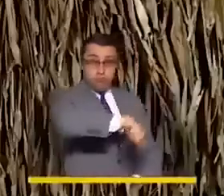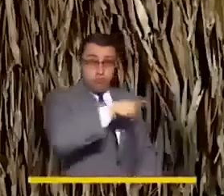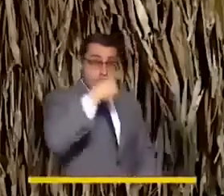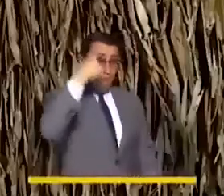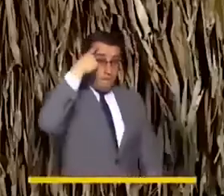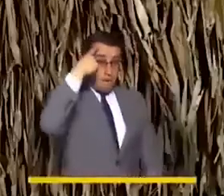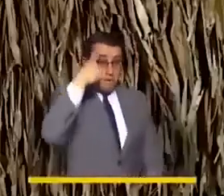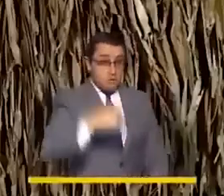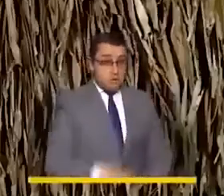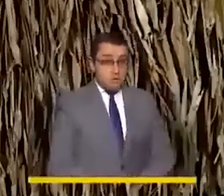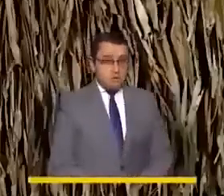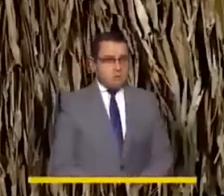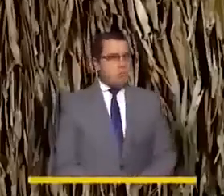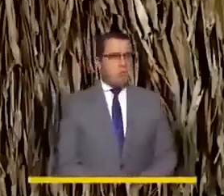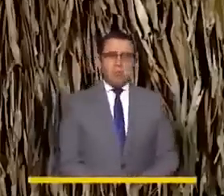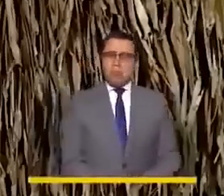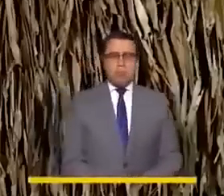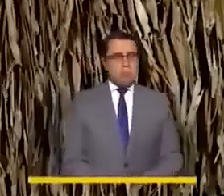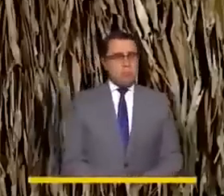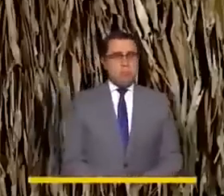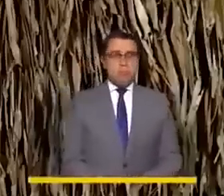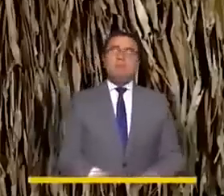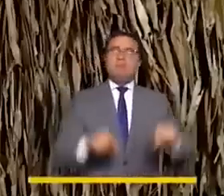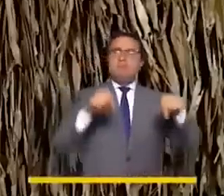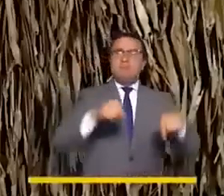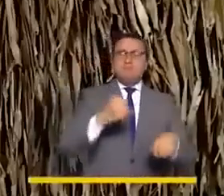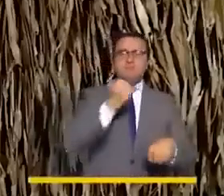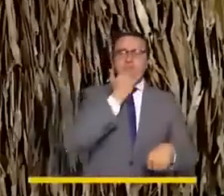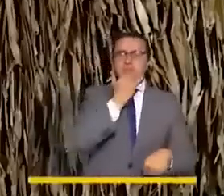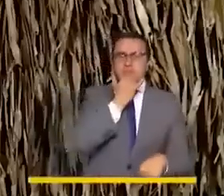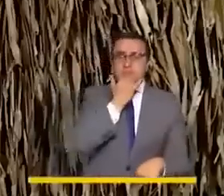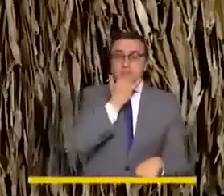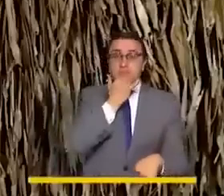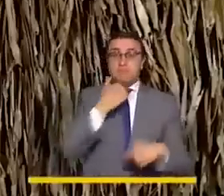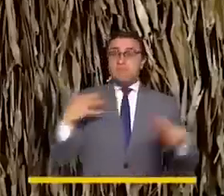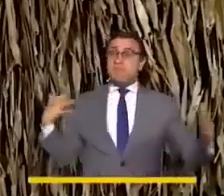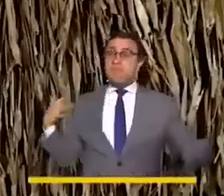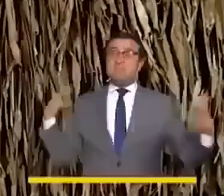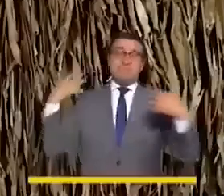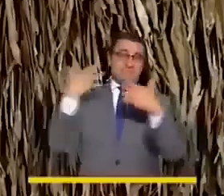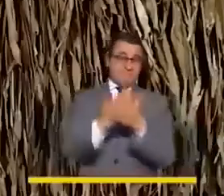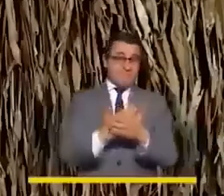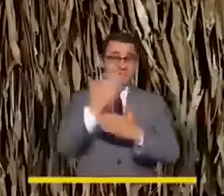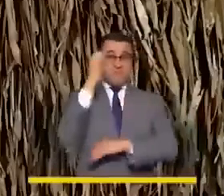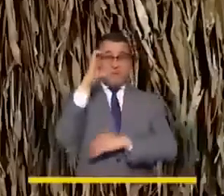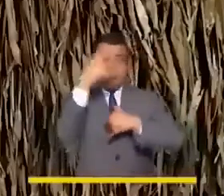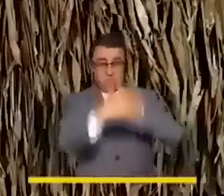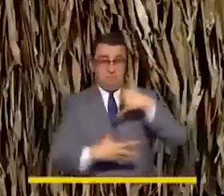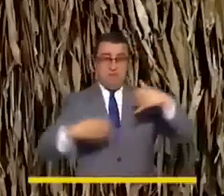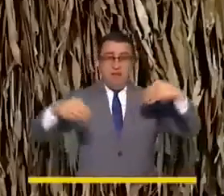Lo que aquí hubo fue la realidad de lo que ha pasado con la tierra en Colombia.